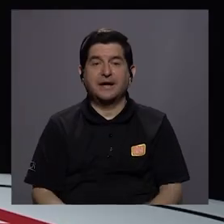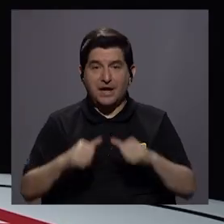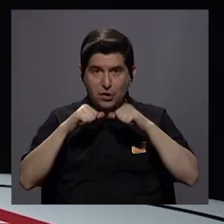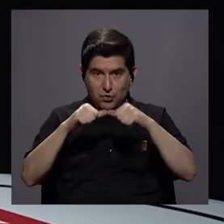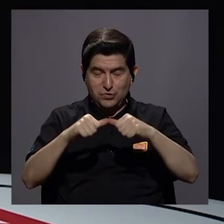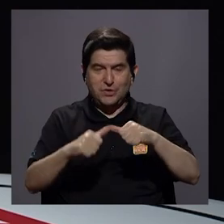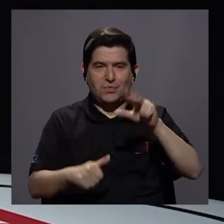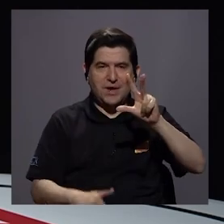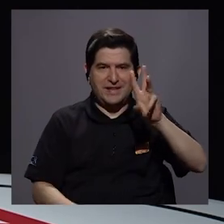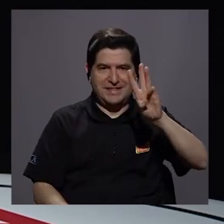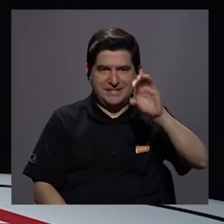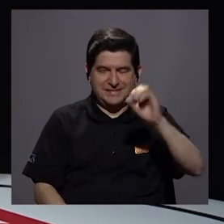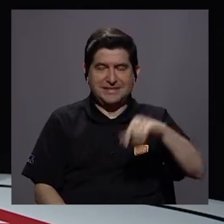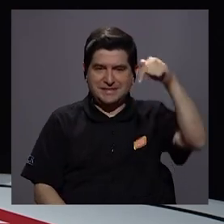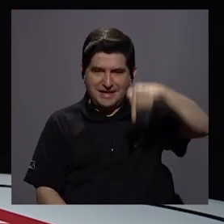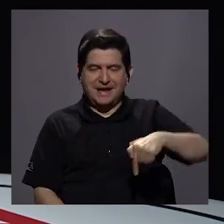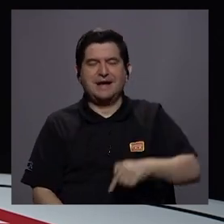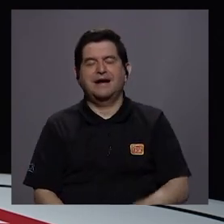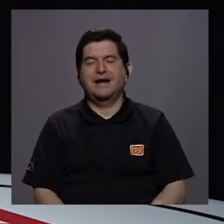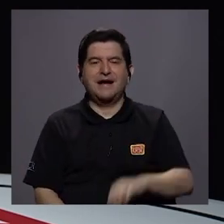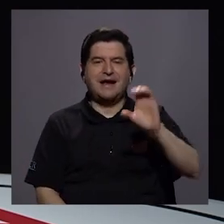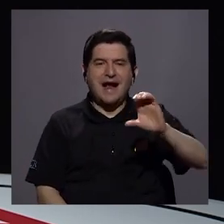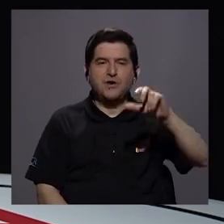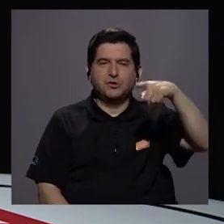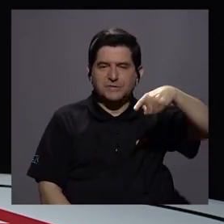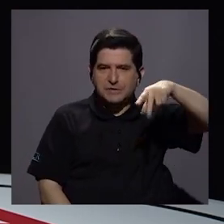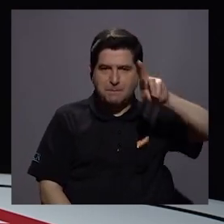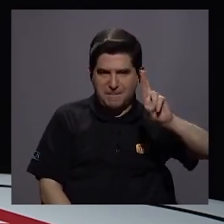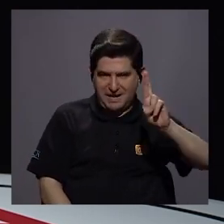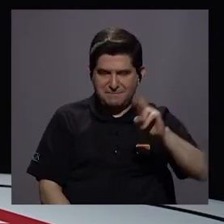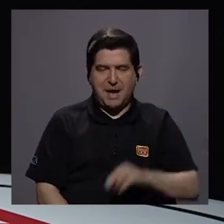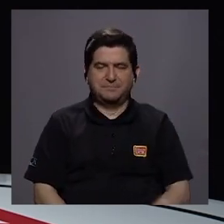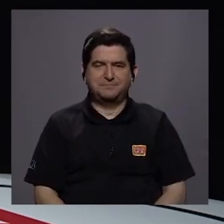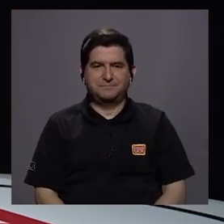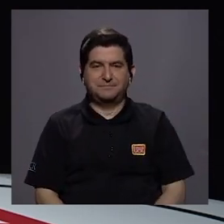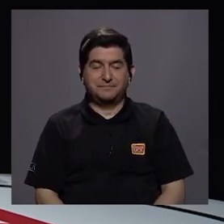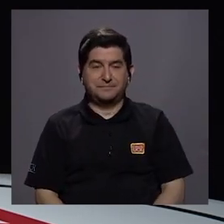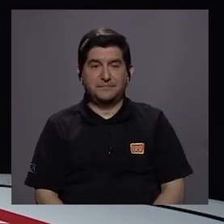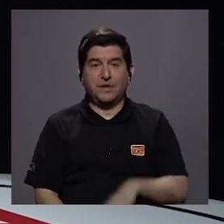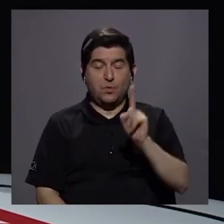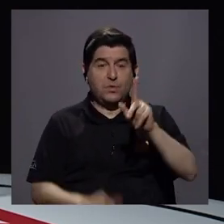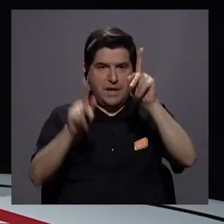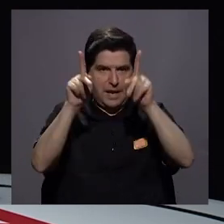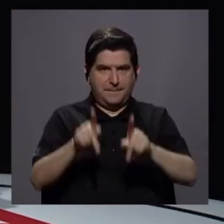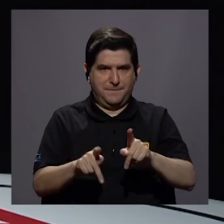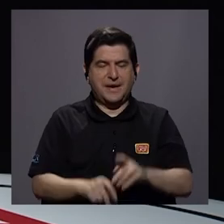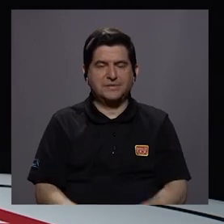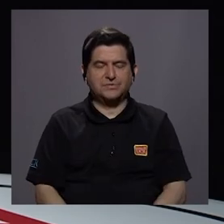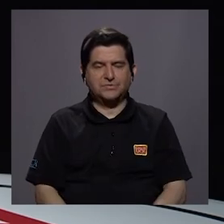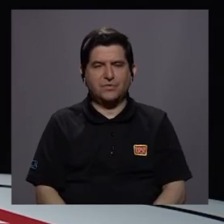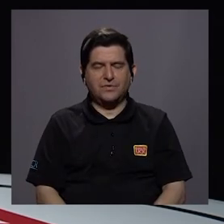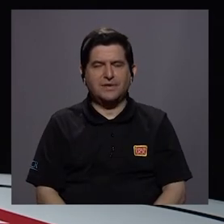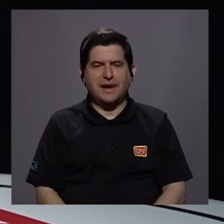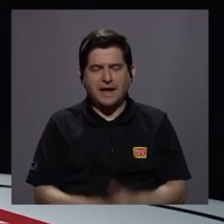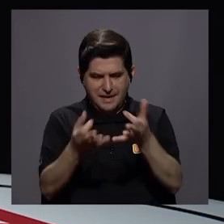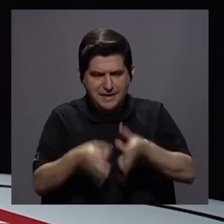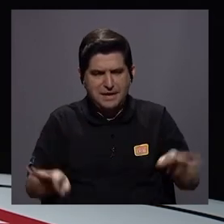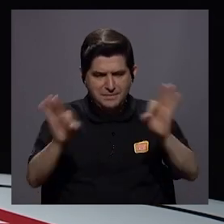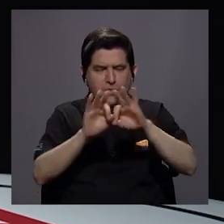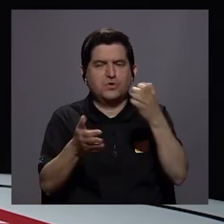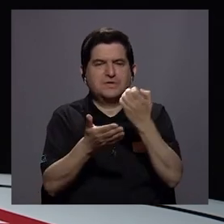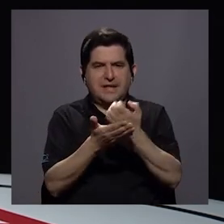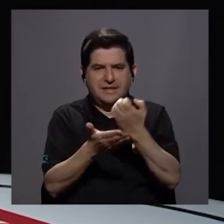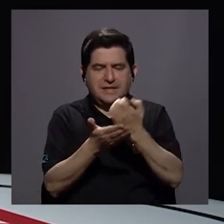Regresamos a la mesa de 360, estoy con don Carlos Palma Rodríguez, una de las voces autorizadas en economía de nuestro